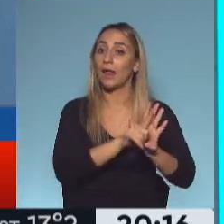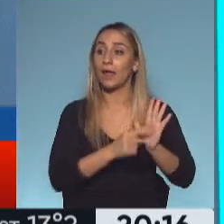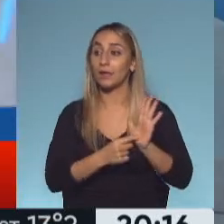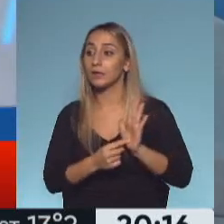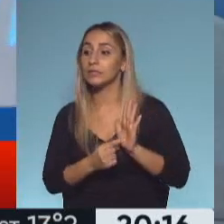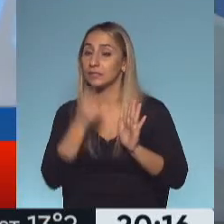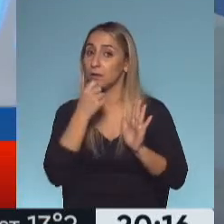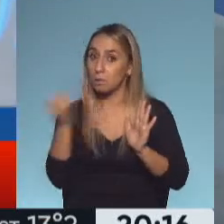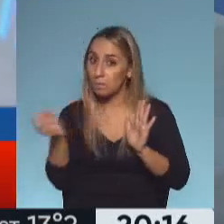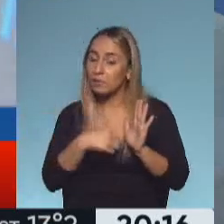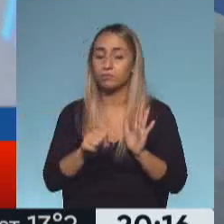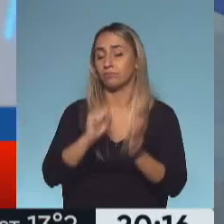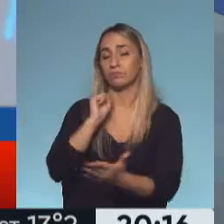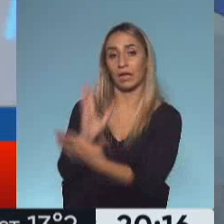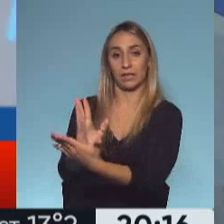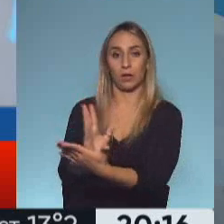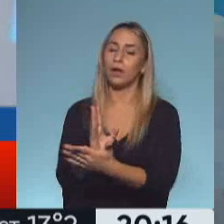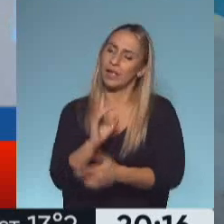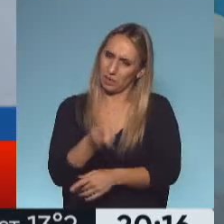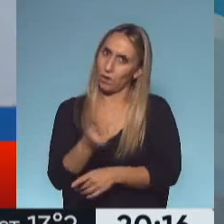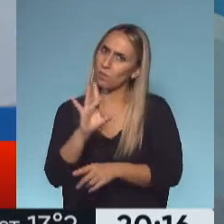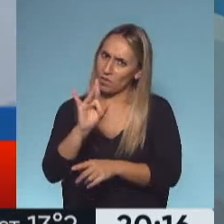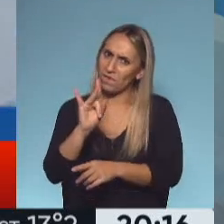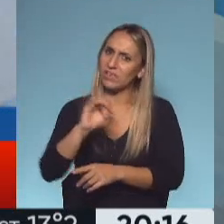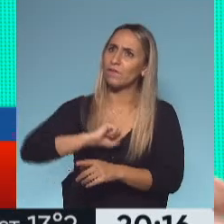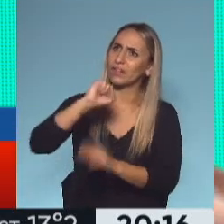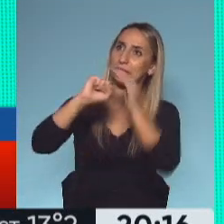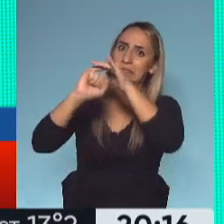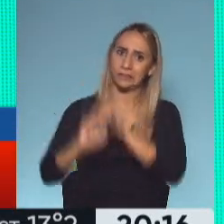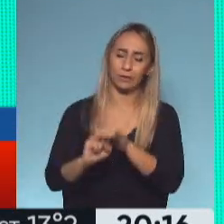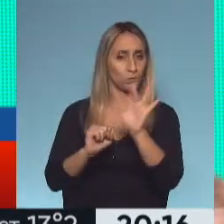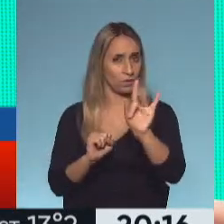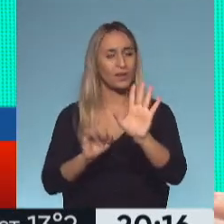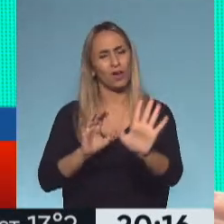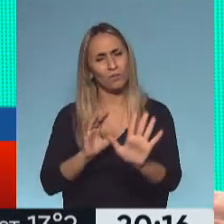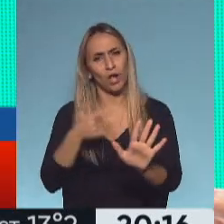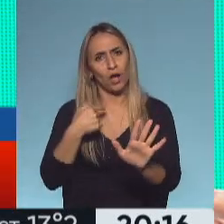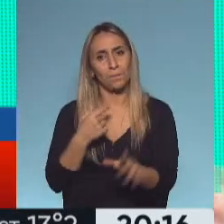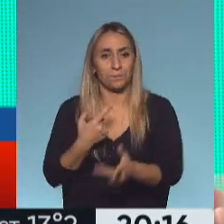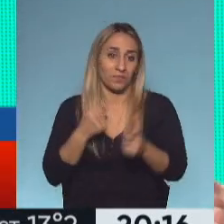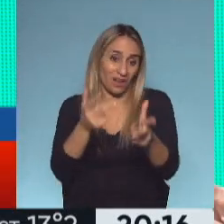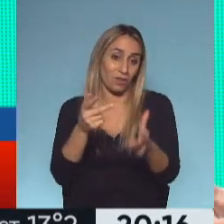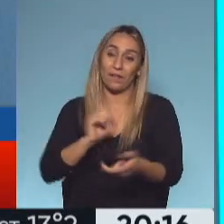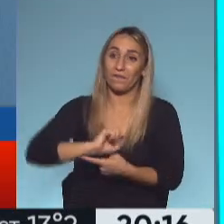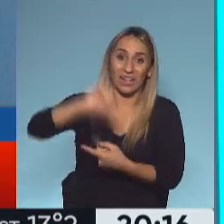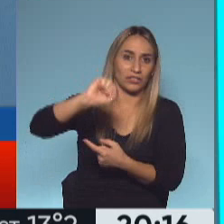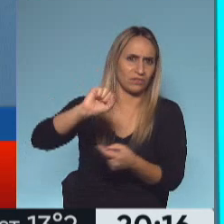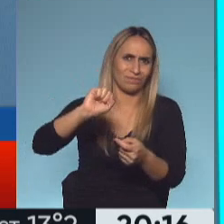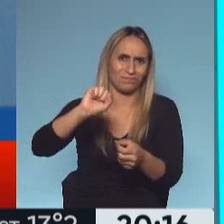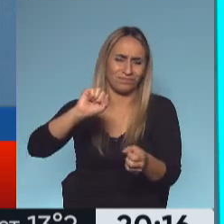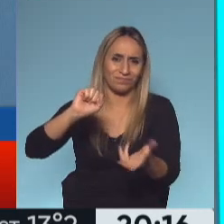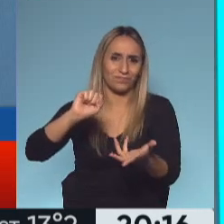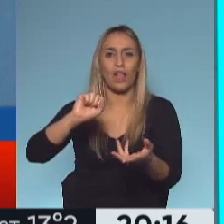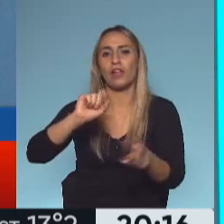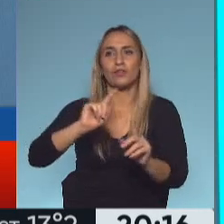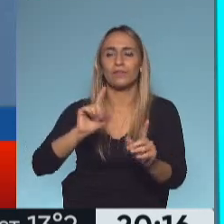sanciones cuando hay incumplimiento. Aún así cuesta bajarla la inflación, eso está claro. No, pero es que vuelvo a decir, la inflación uno no la puede asumir,